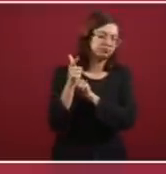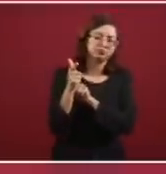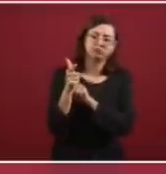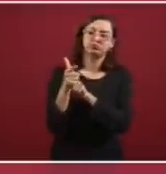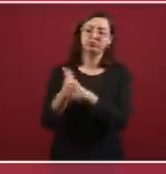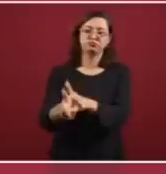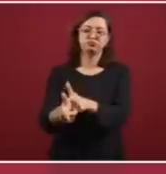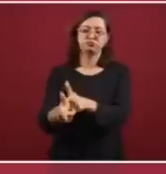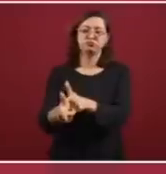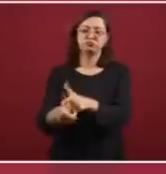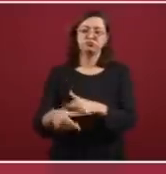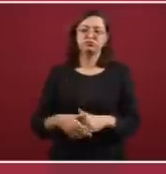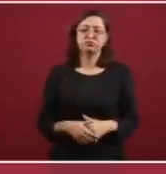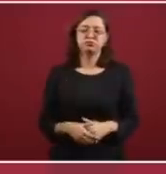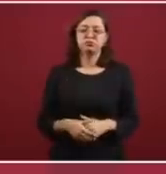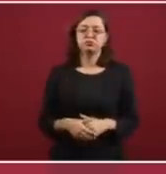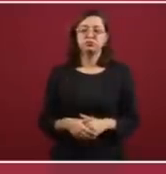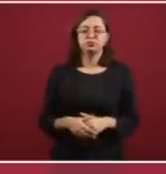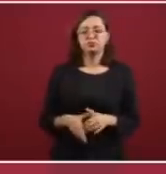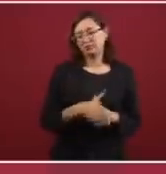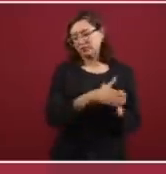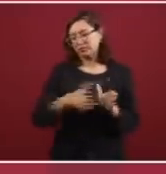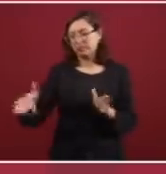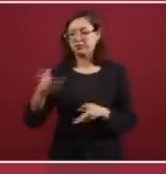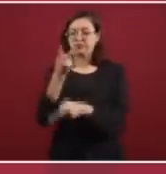en el nivel de escolaridad.